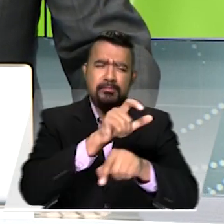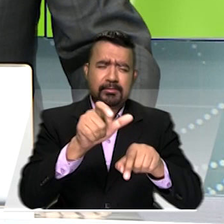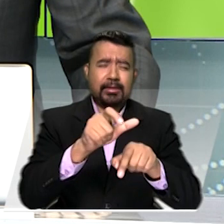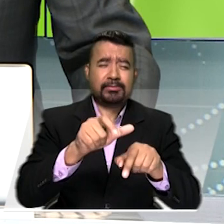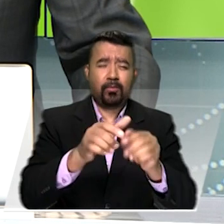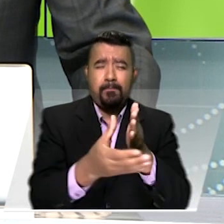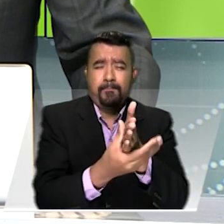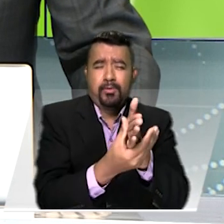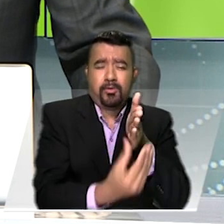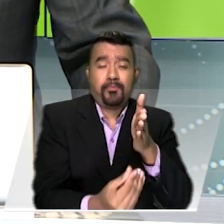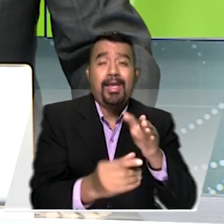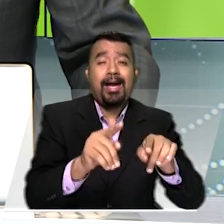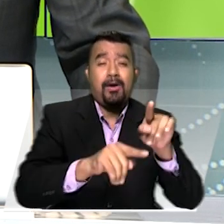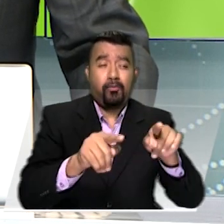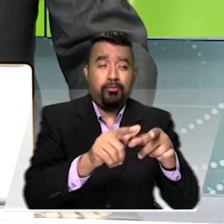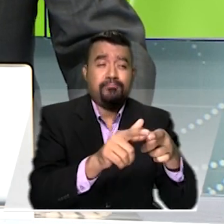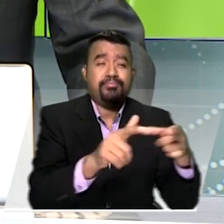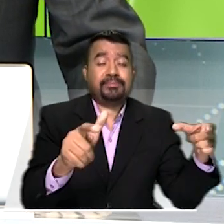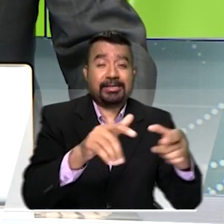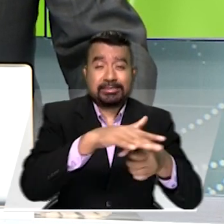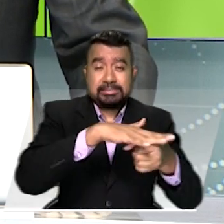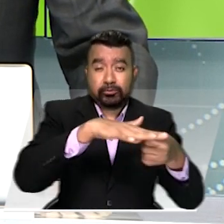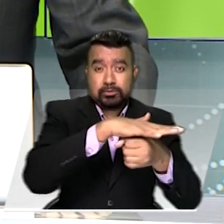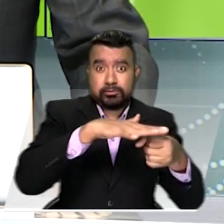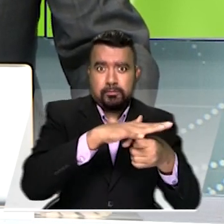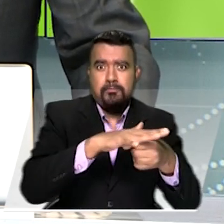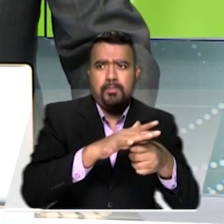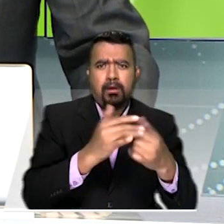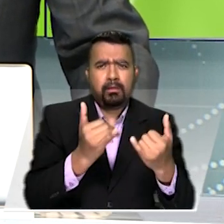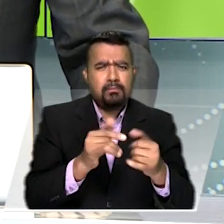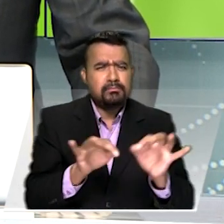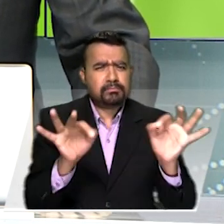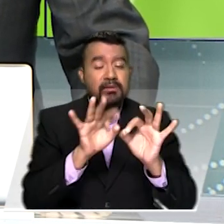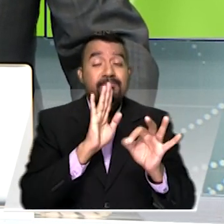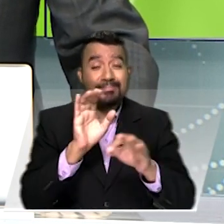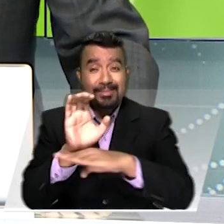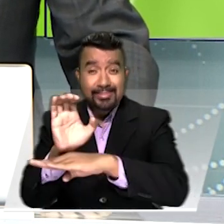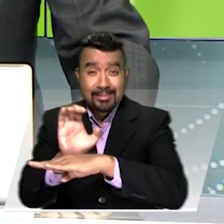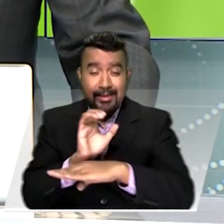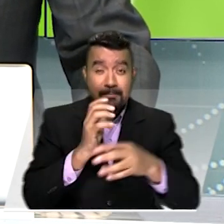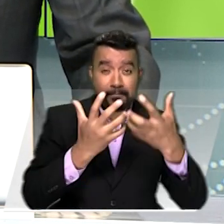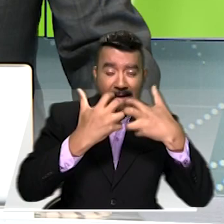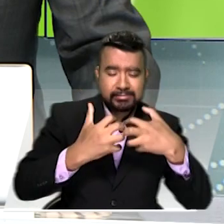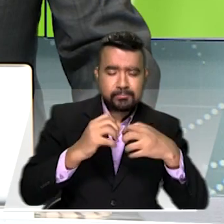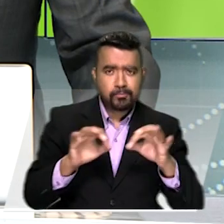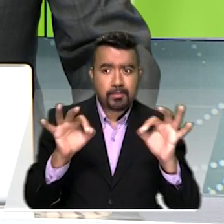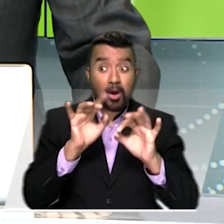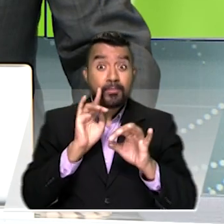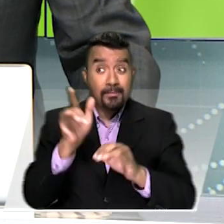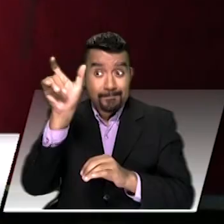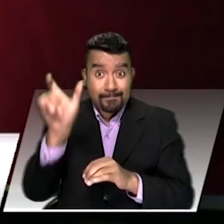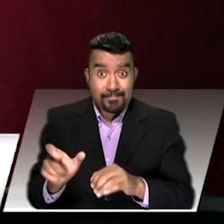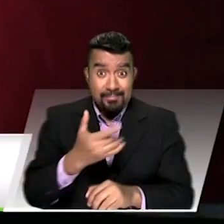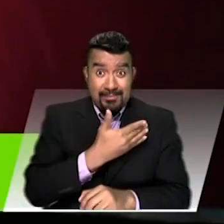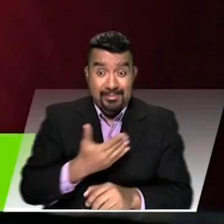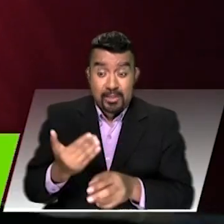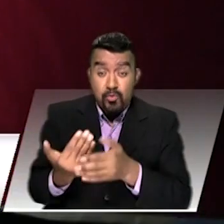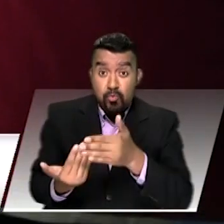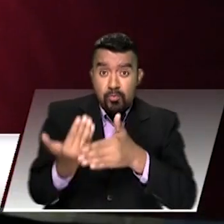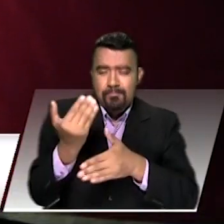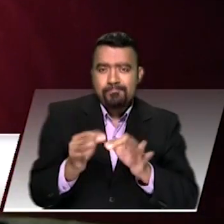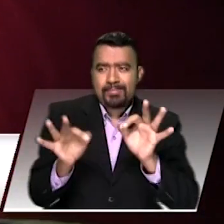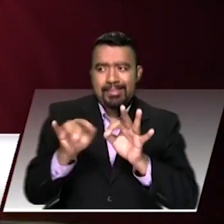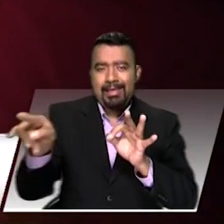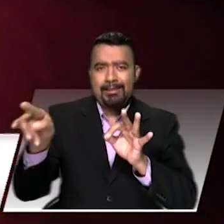Por este motivo, los empresarios consideran que este tema debe ser una de las prioridades del próximo gobierno.